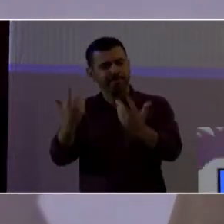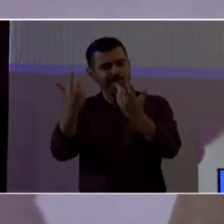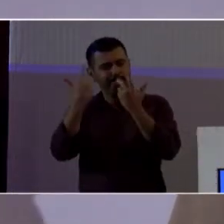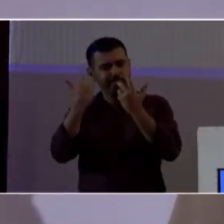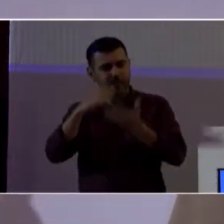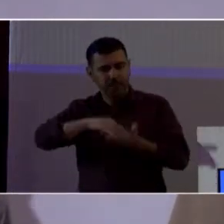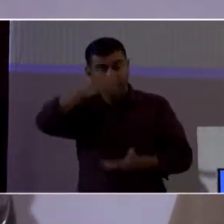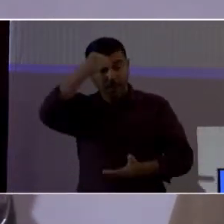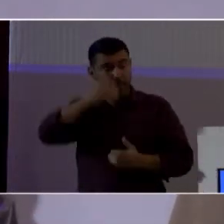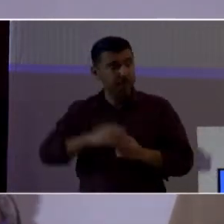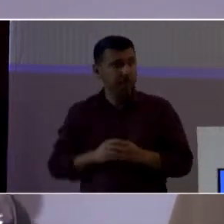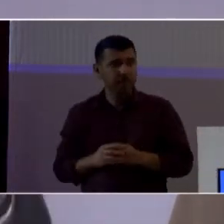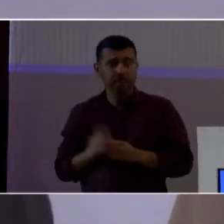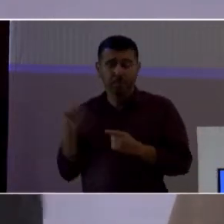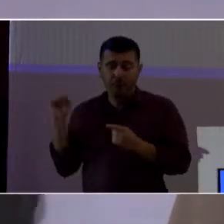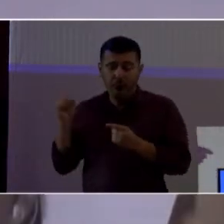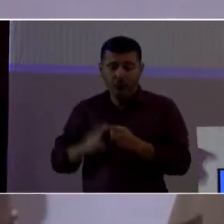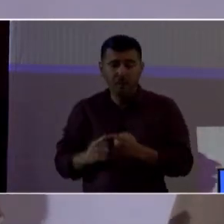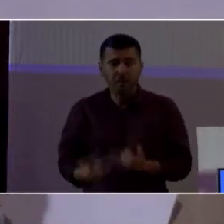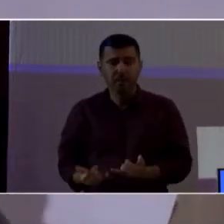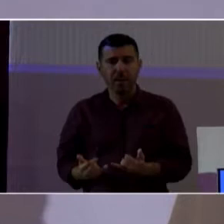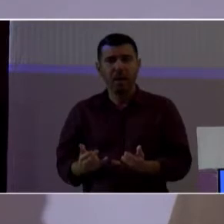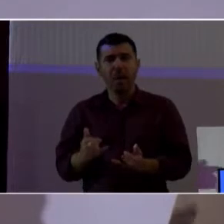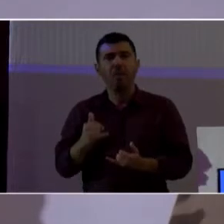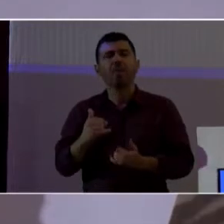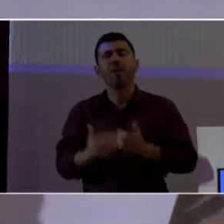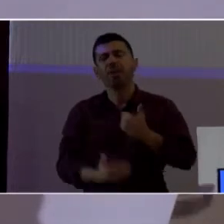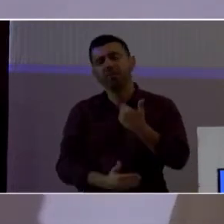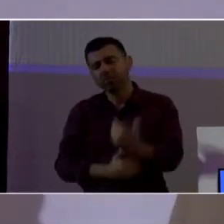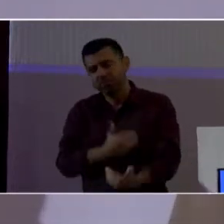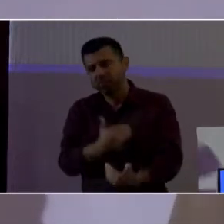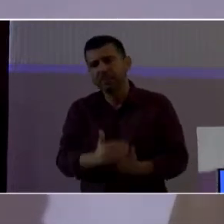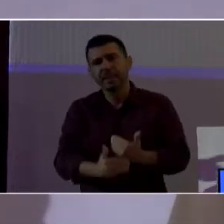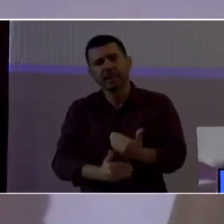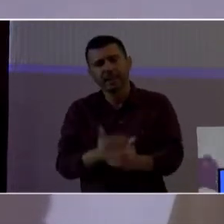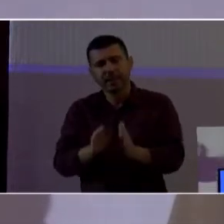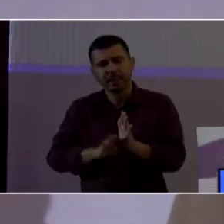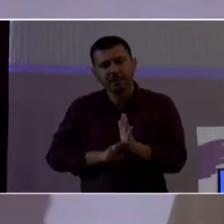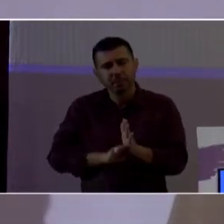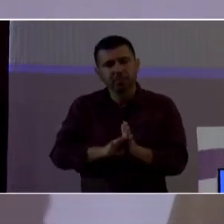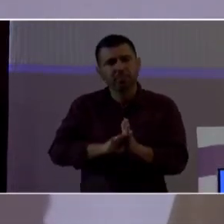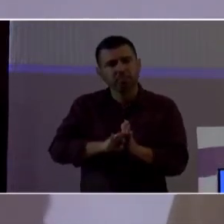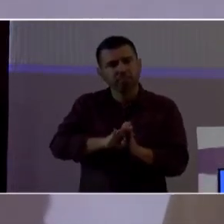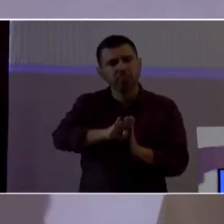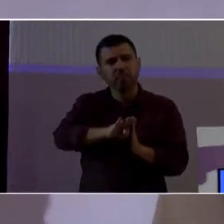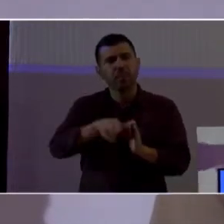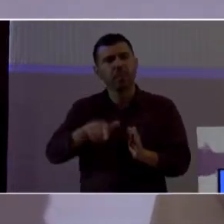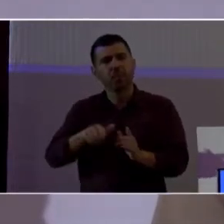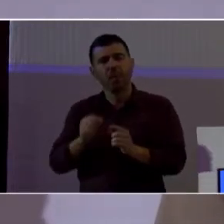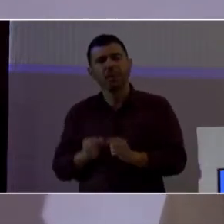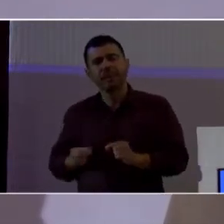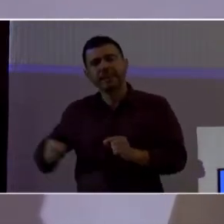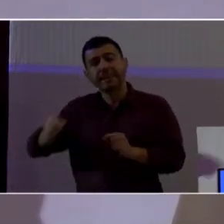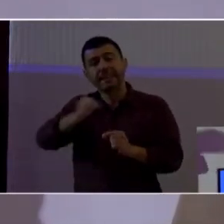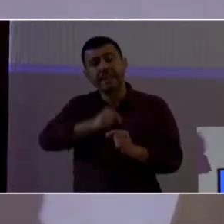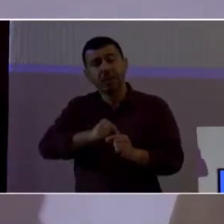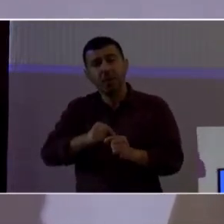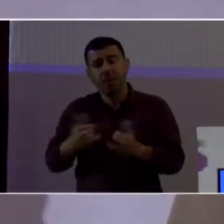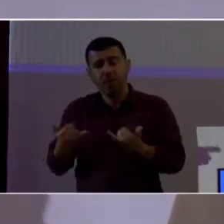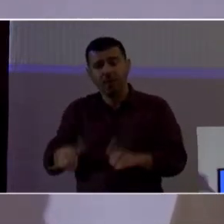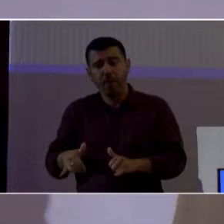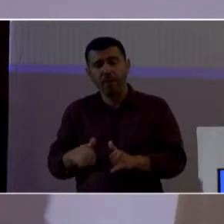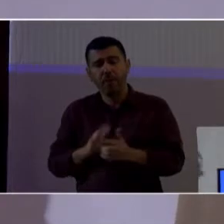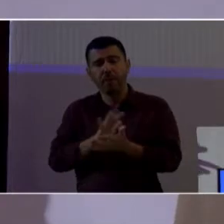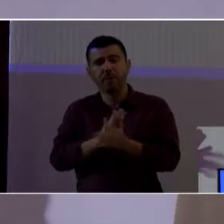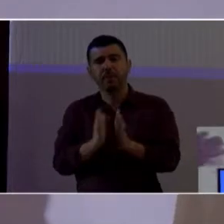y que para la fecha ya vamos avanzando en el cierre de ese gran ciclo de construcción de paz en Colombia, que nos está